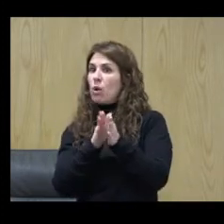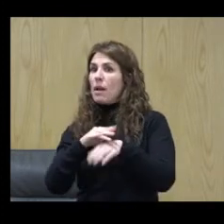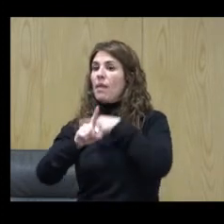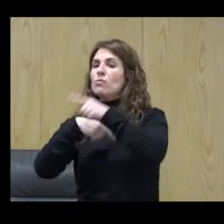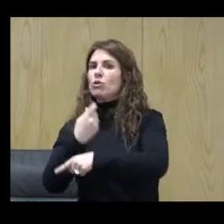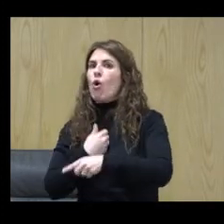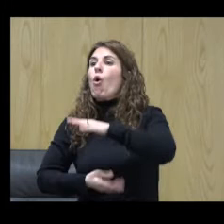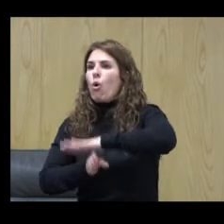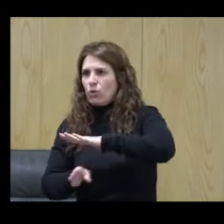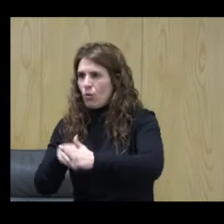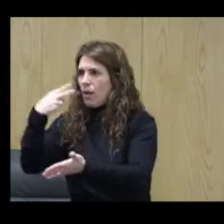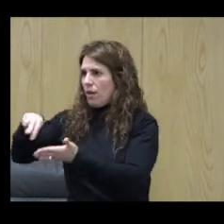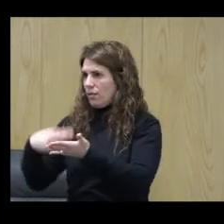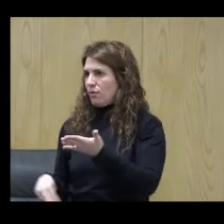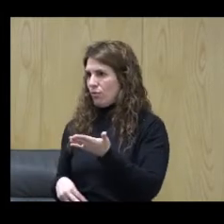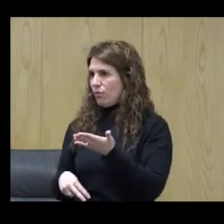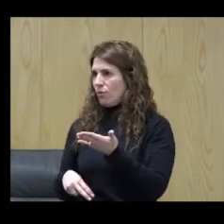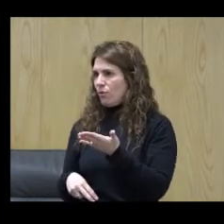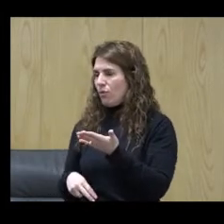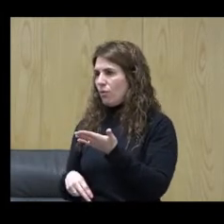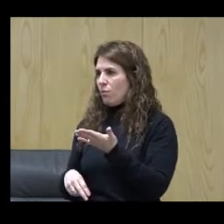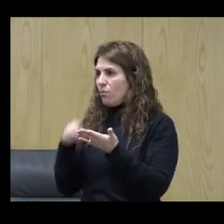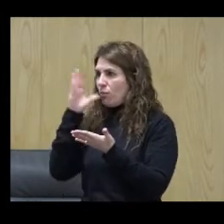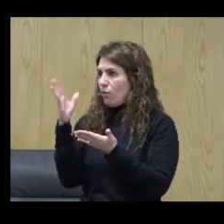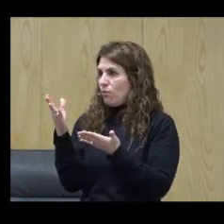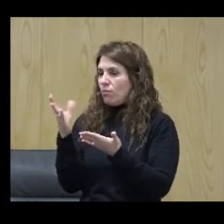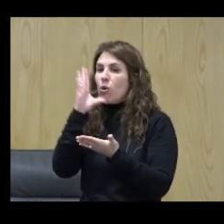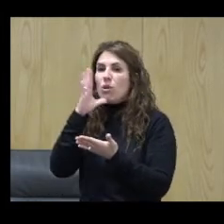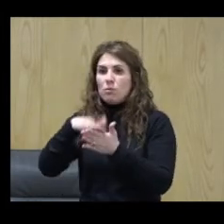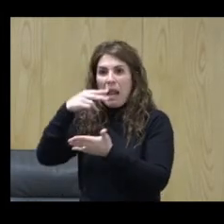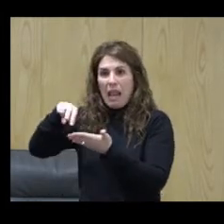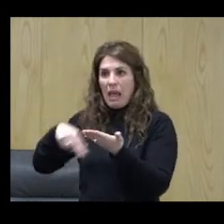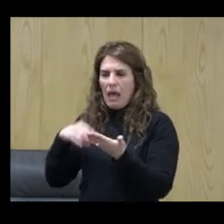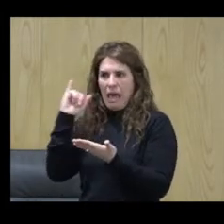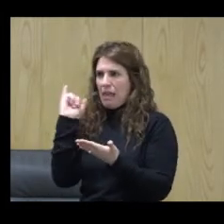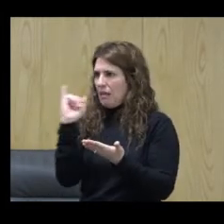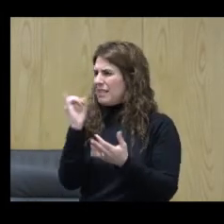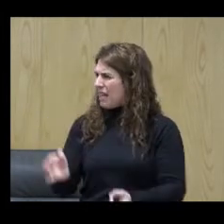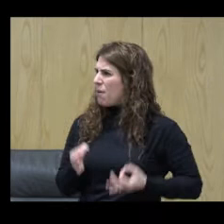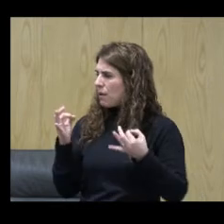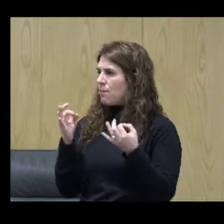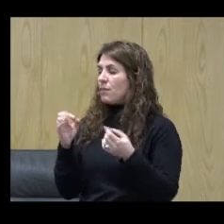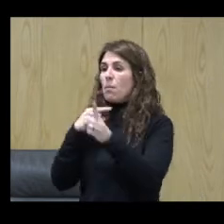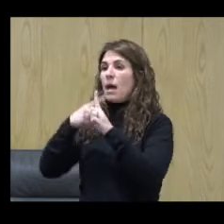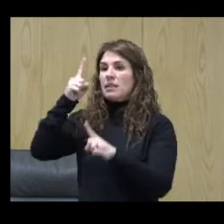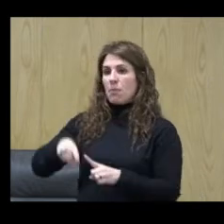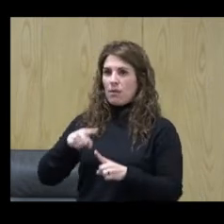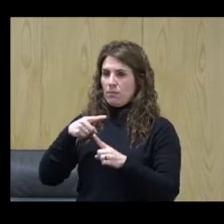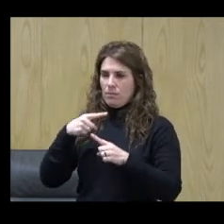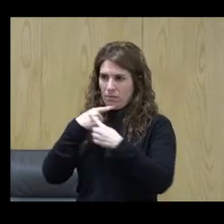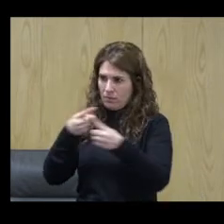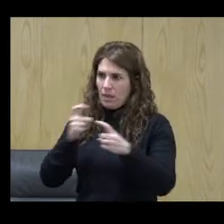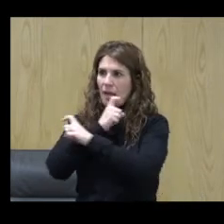leyendo. Siempre hay motivos para leer, eso es algo que tenemos que tener muy presente. Y además os digo que la comprensión es el núcleo